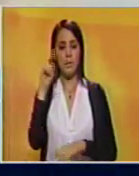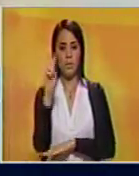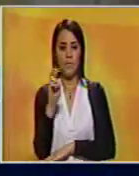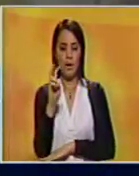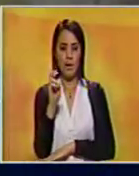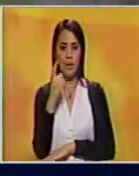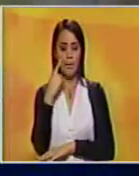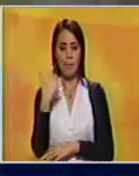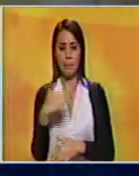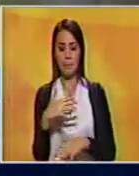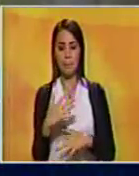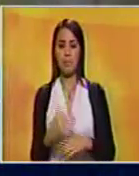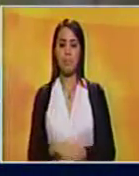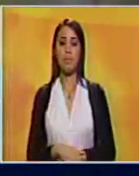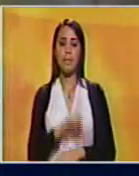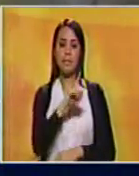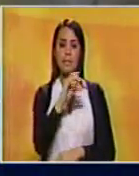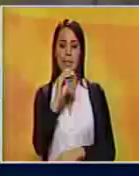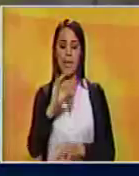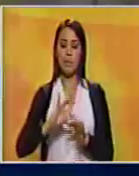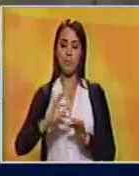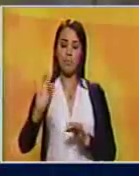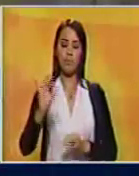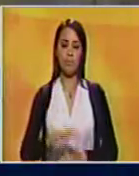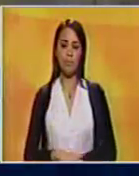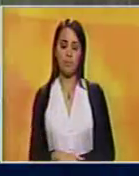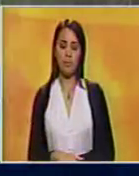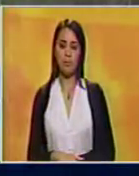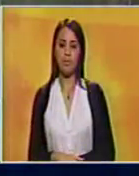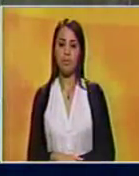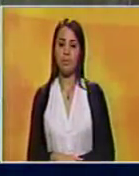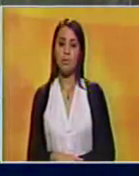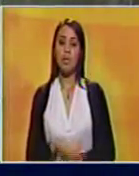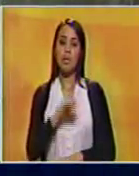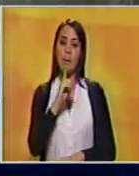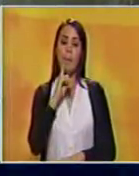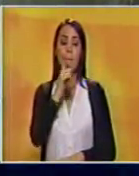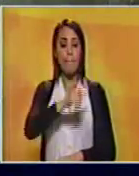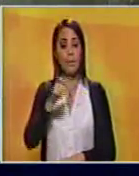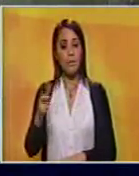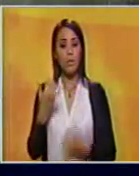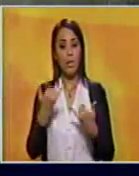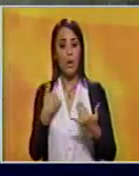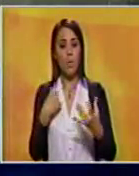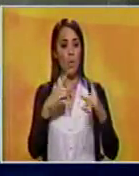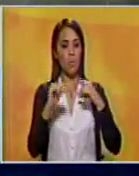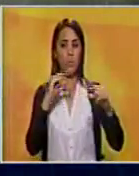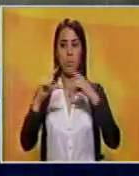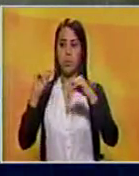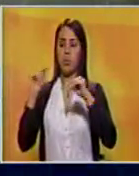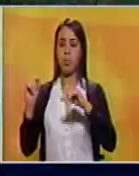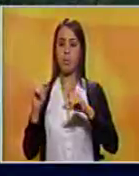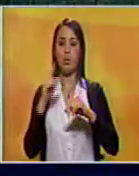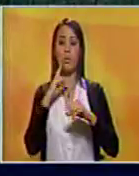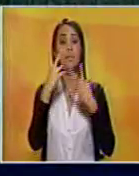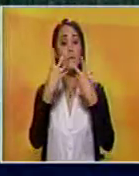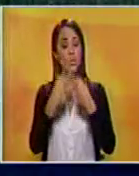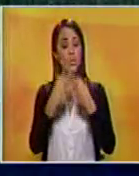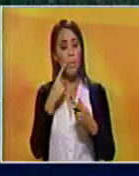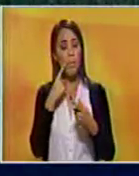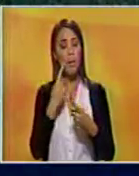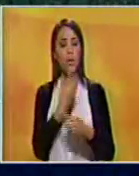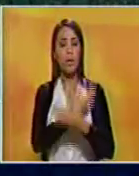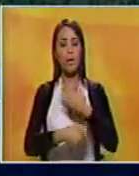que ya ha alcanzado un perímetro de más de 100 kilómetros. Hasta el momento, 299 personas se encuentran evacuadas. Asimismo, el número de heridos es